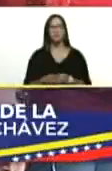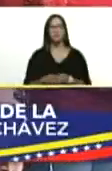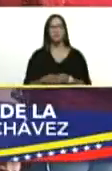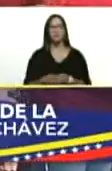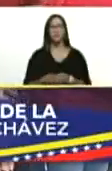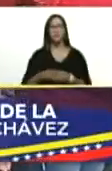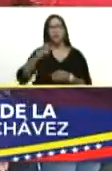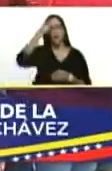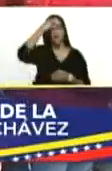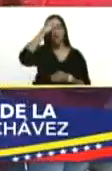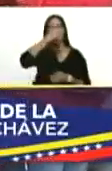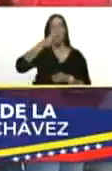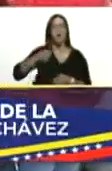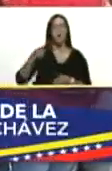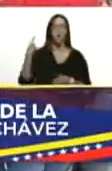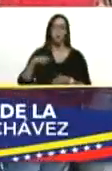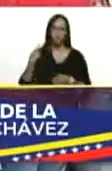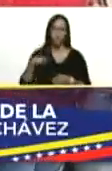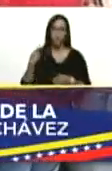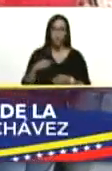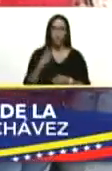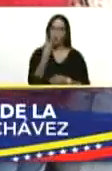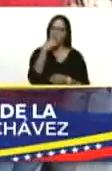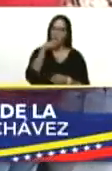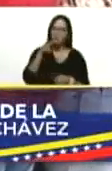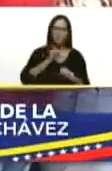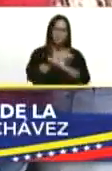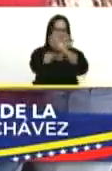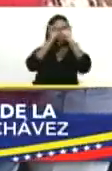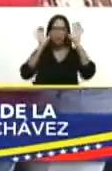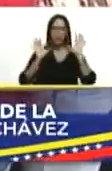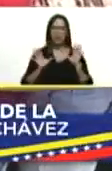el pueblo tuvo la visión clara